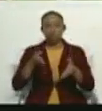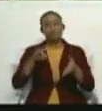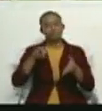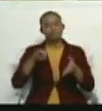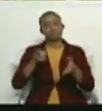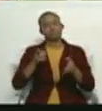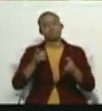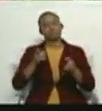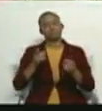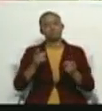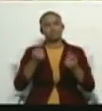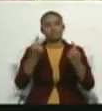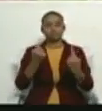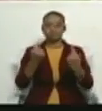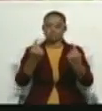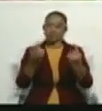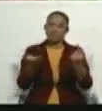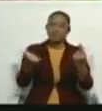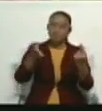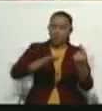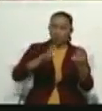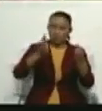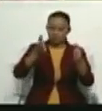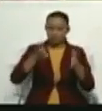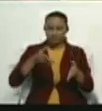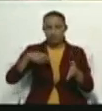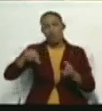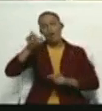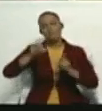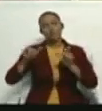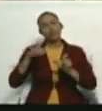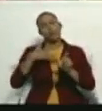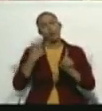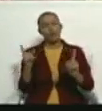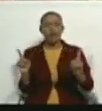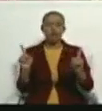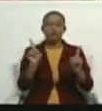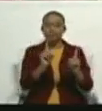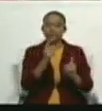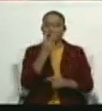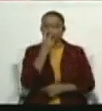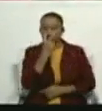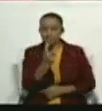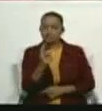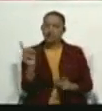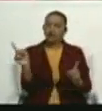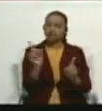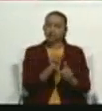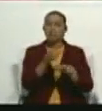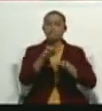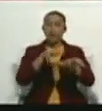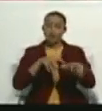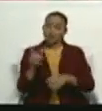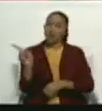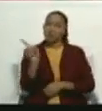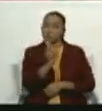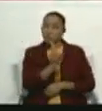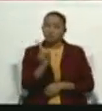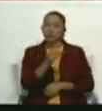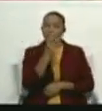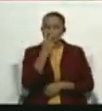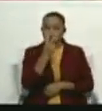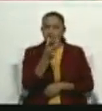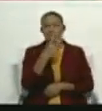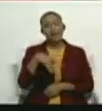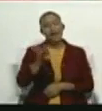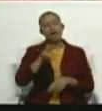al maestro Hugo de los Reyes Chávez, donde el poder popular ha acudido de manera masiva para dar